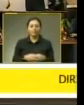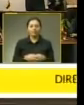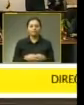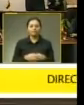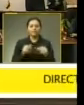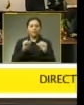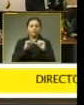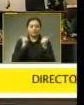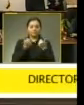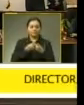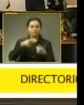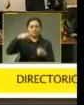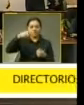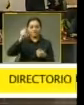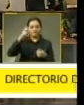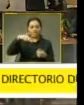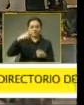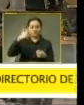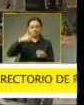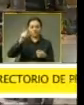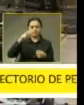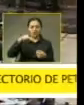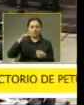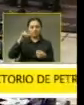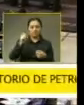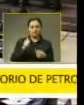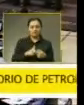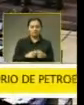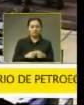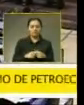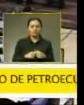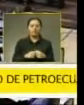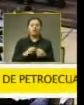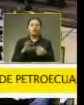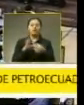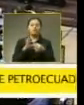Gracias, señor presidente. Compañeras y compañeros asambleístas,